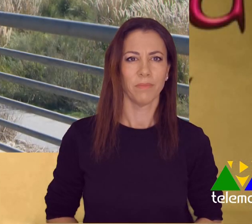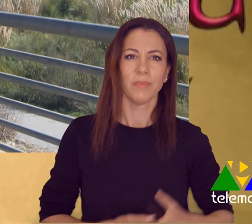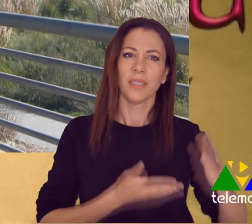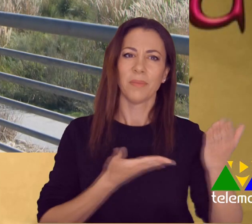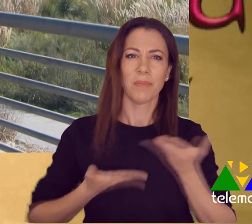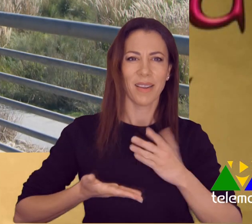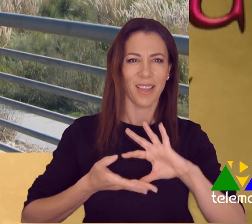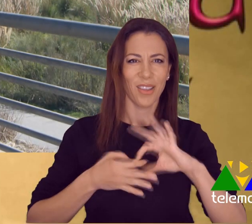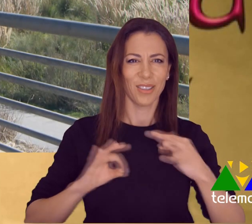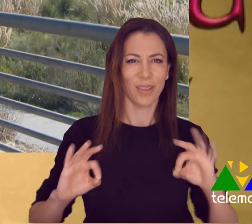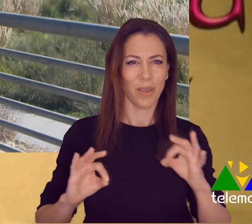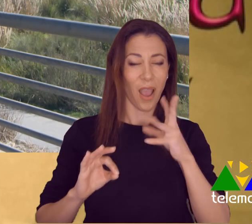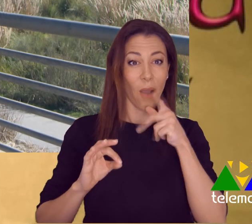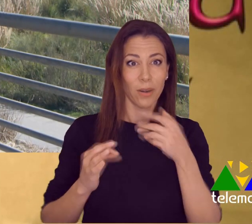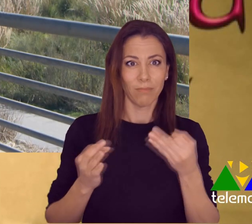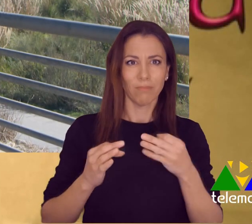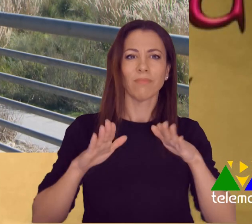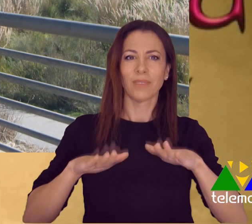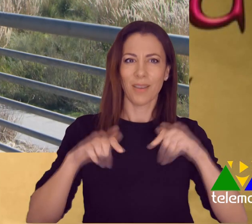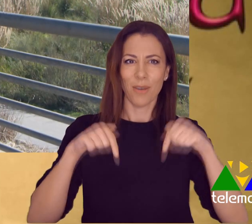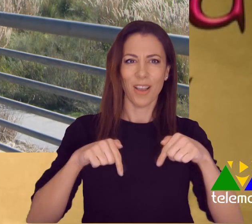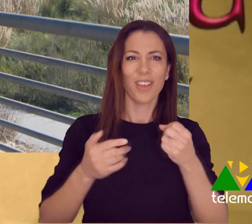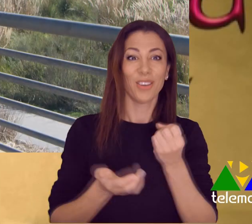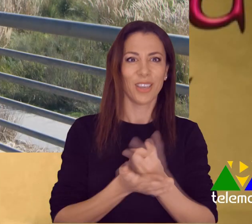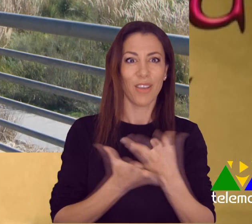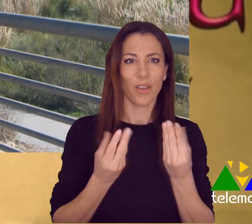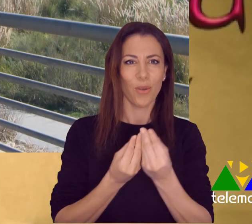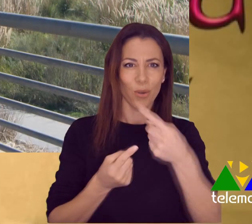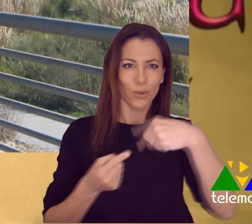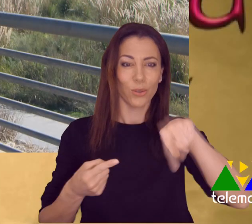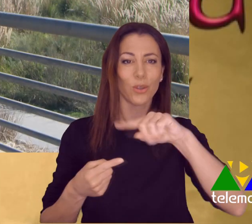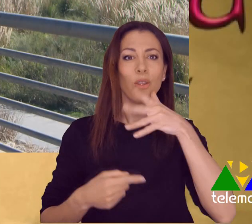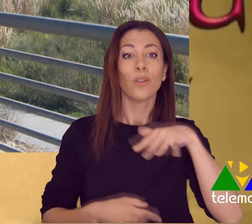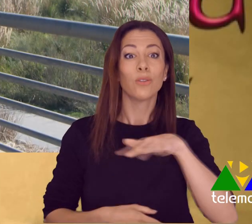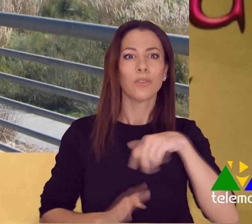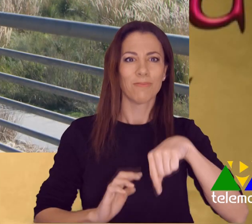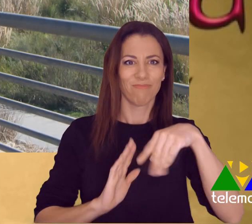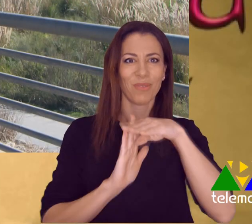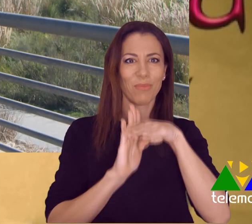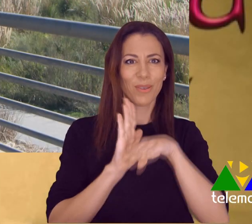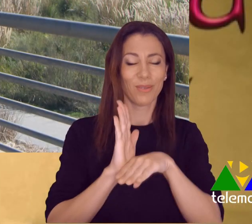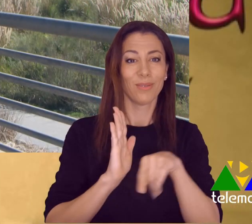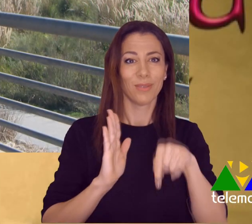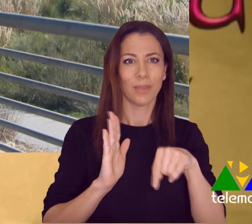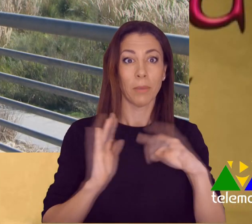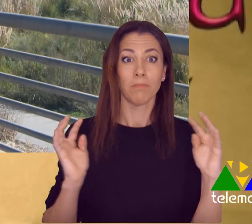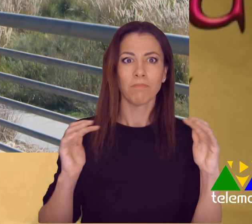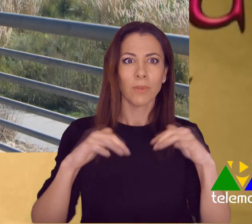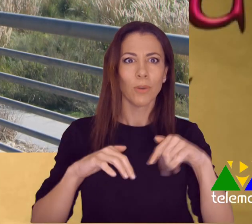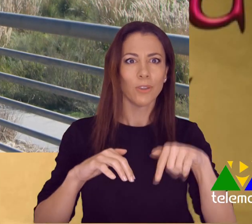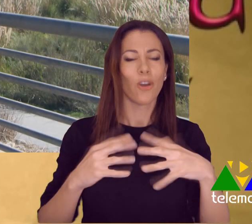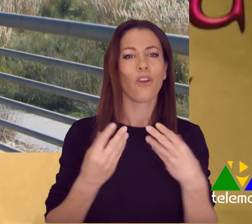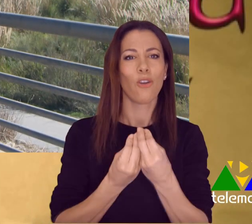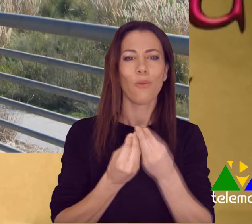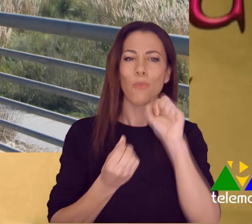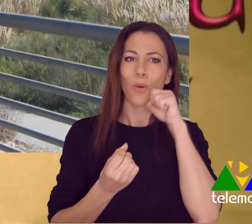Bienvenidos amigos, estamos una vez más aquí con todos ustedes en nuestra alquería, en los encuentros con